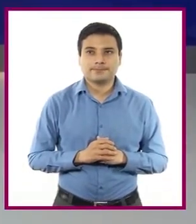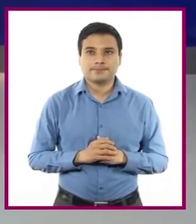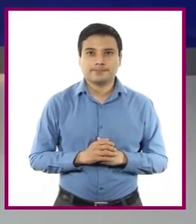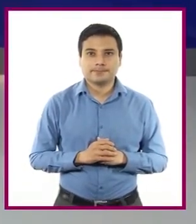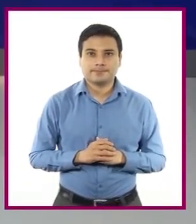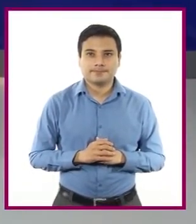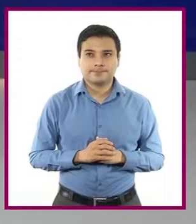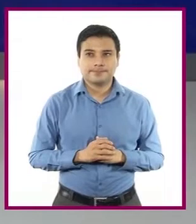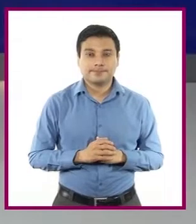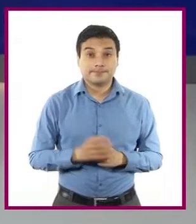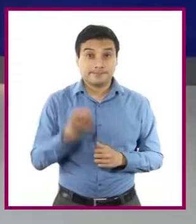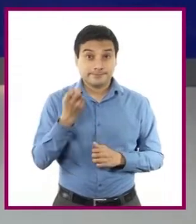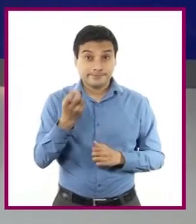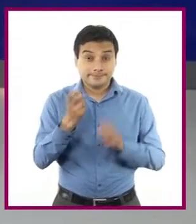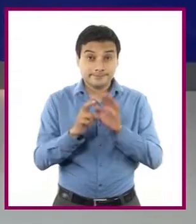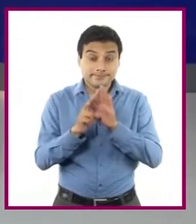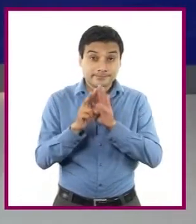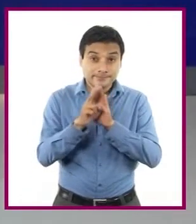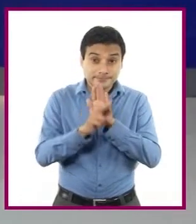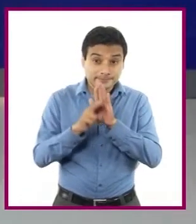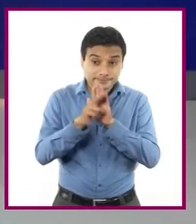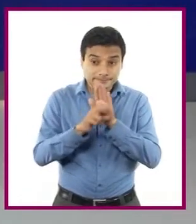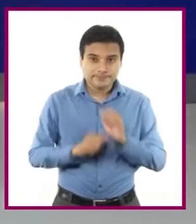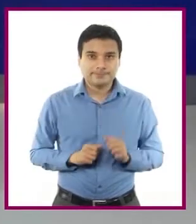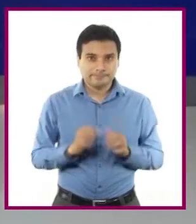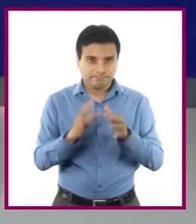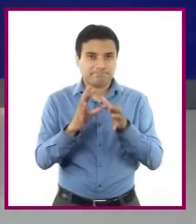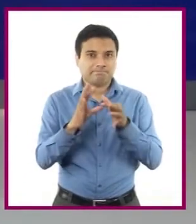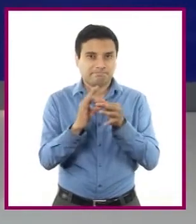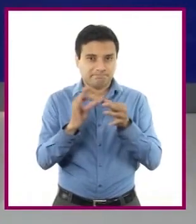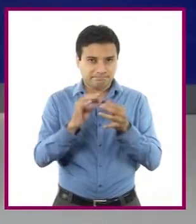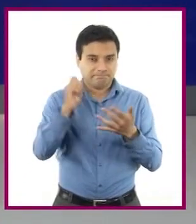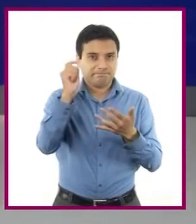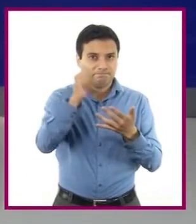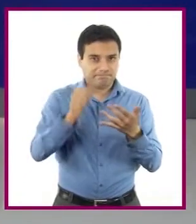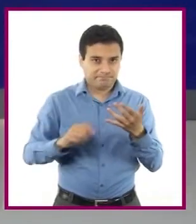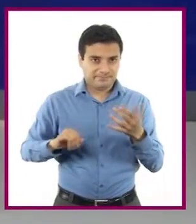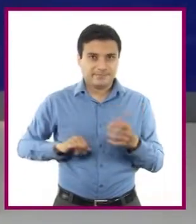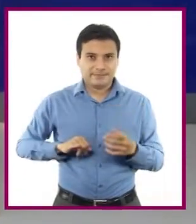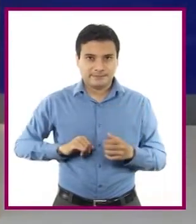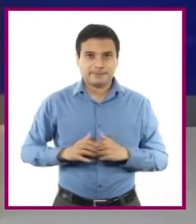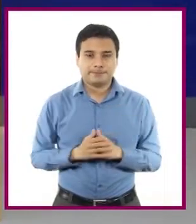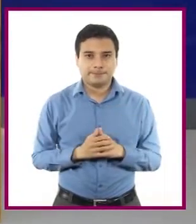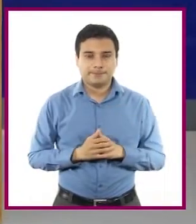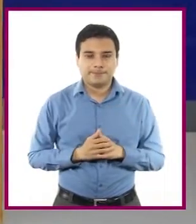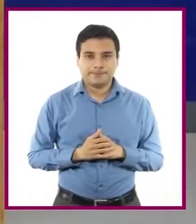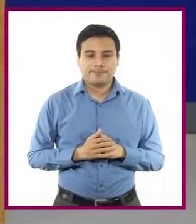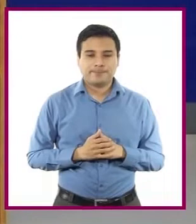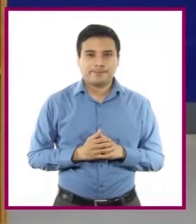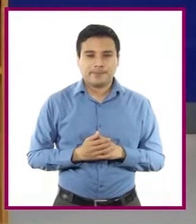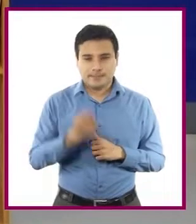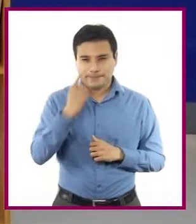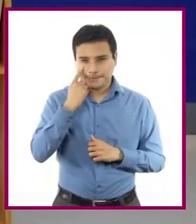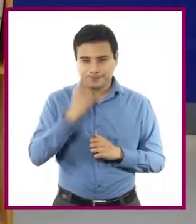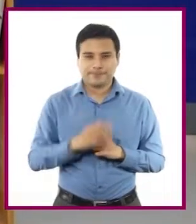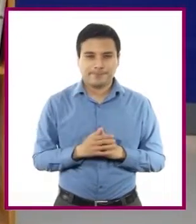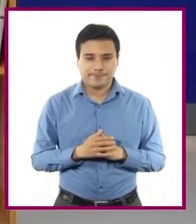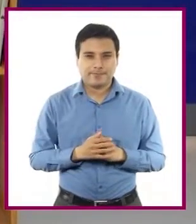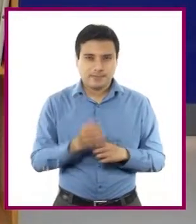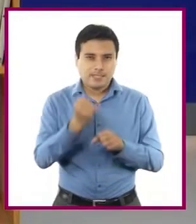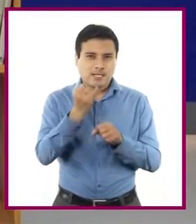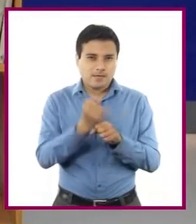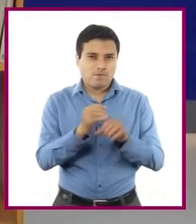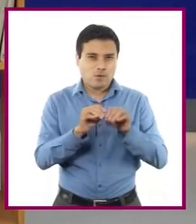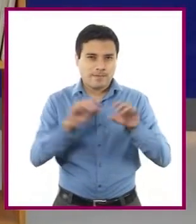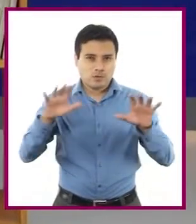Este breve video tiene varios aspectos que podemos recuperar. Para seguir contrastando con otra información,